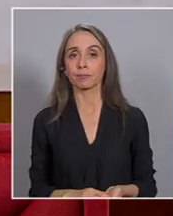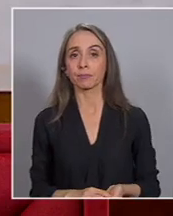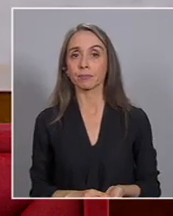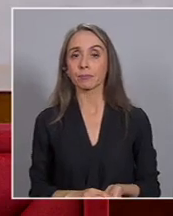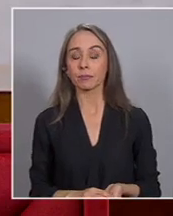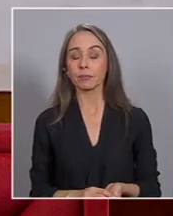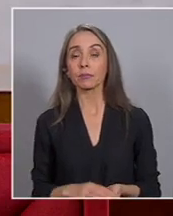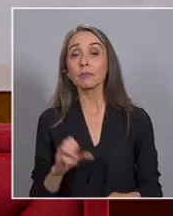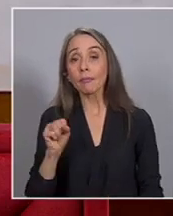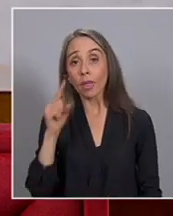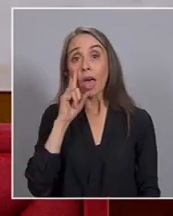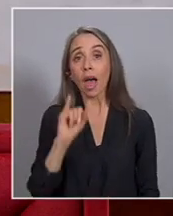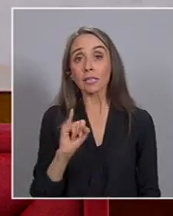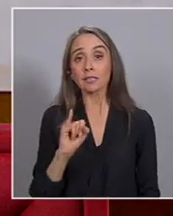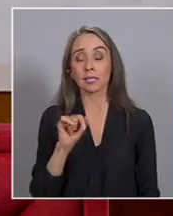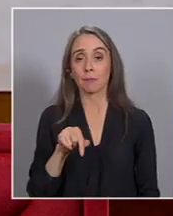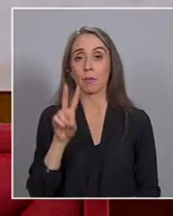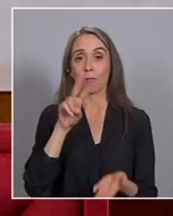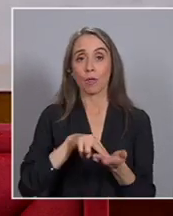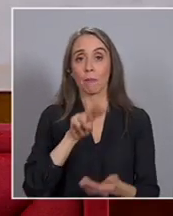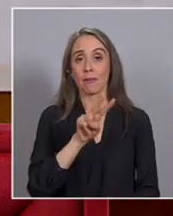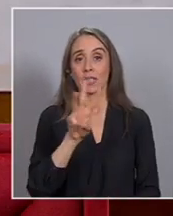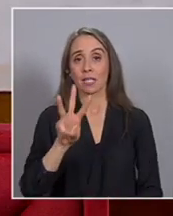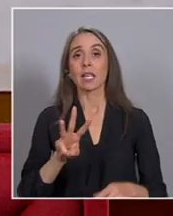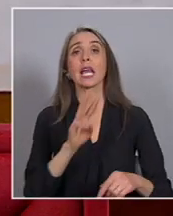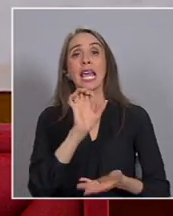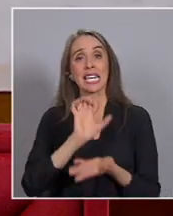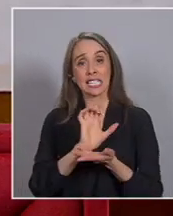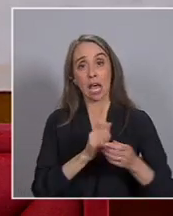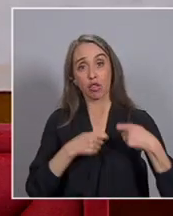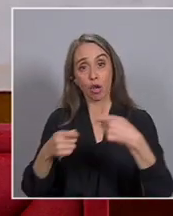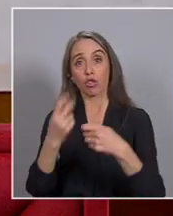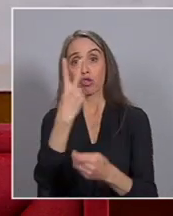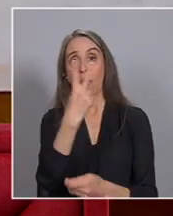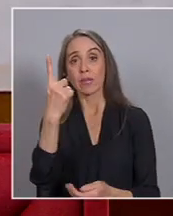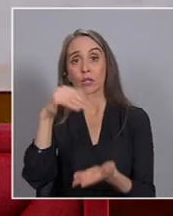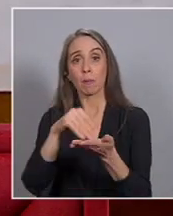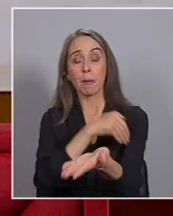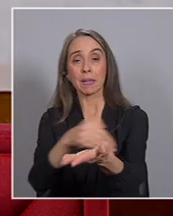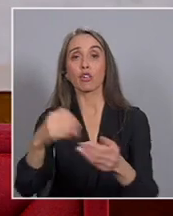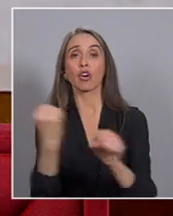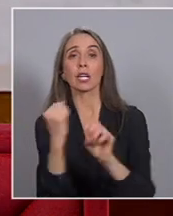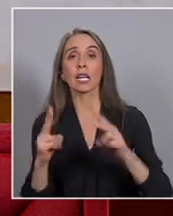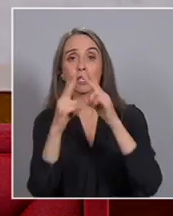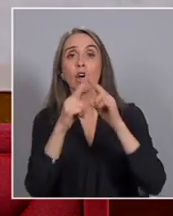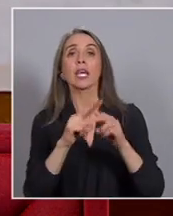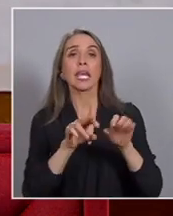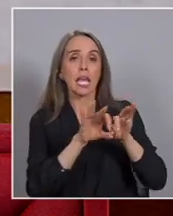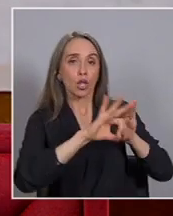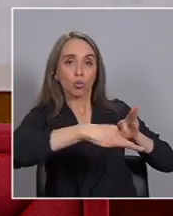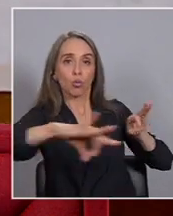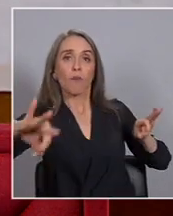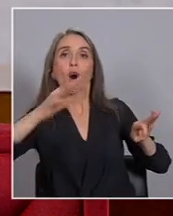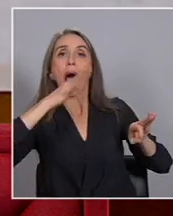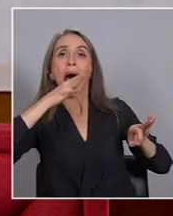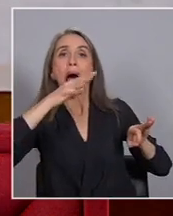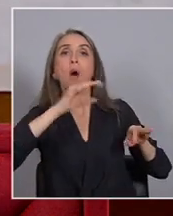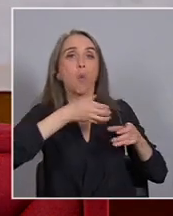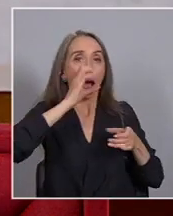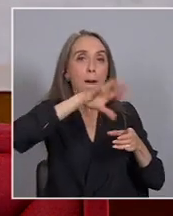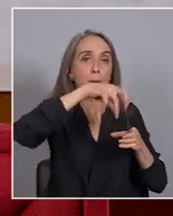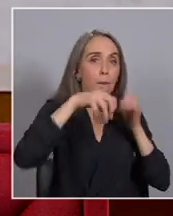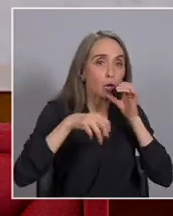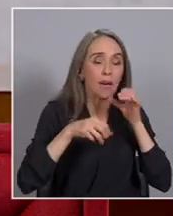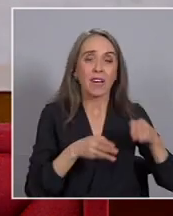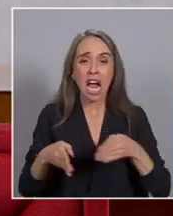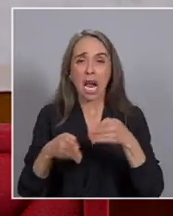De este modo, este 2023 vamos a invertir 221 mil millones en ejecutar obras como arranques de agua potable y conservación y